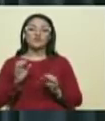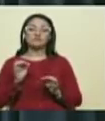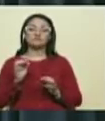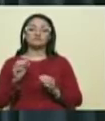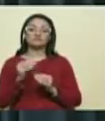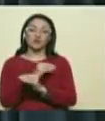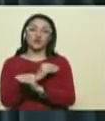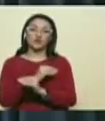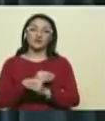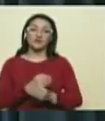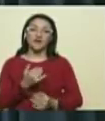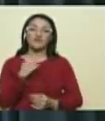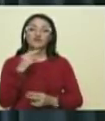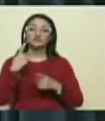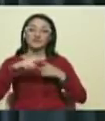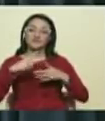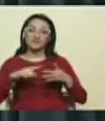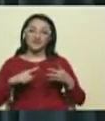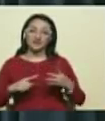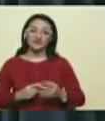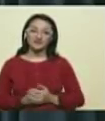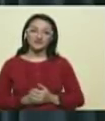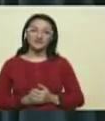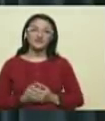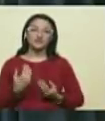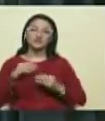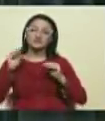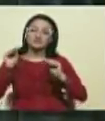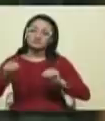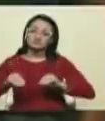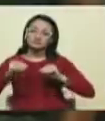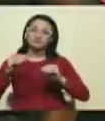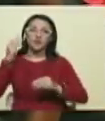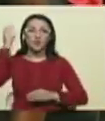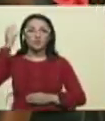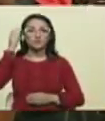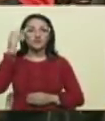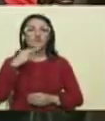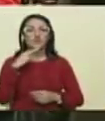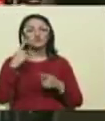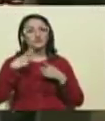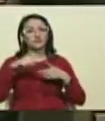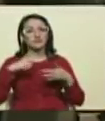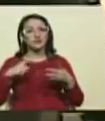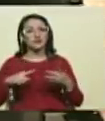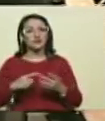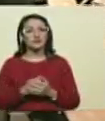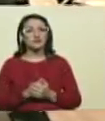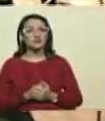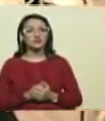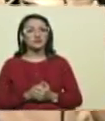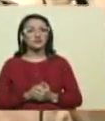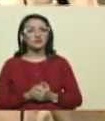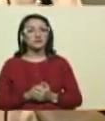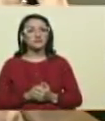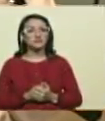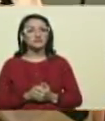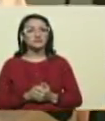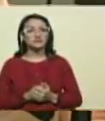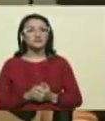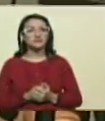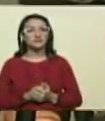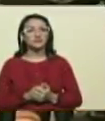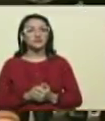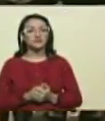Gracias a Dios hay voces diversas. Y a eso apelamos nosotros, a que haya voces diversas en el panorama y en el coro